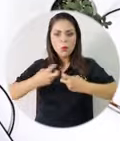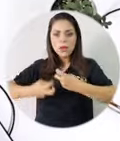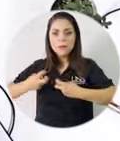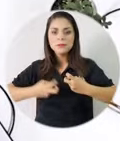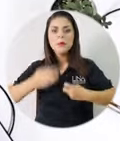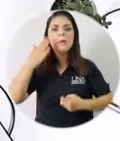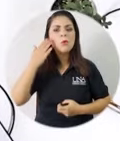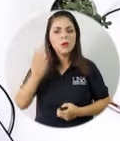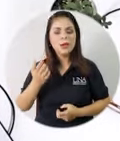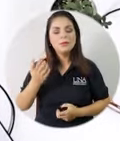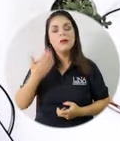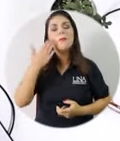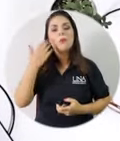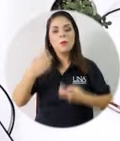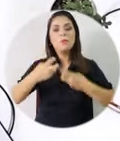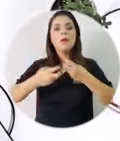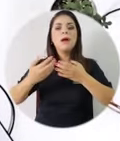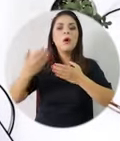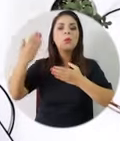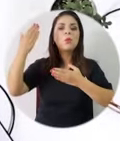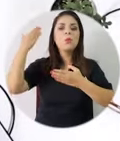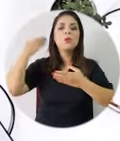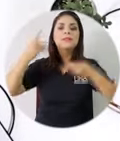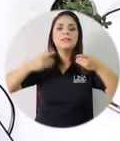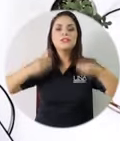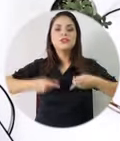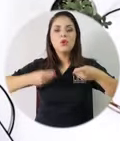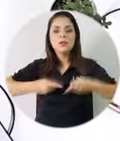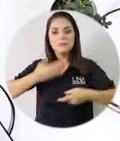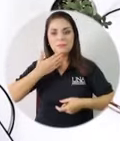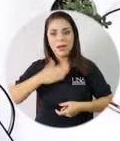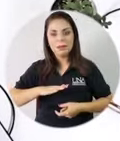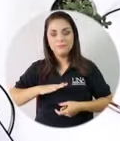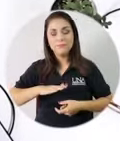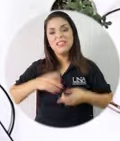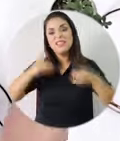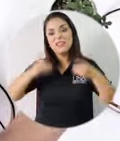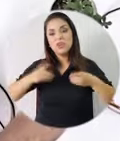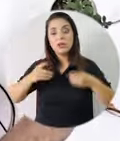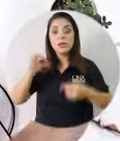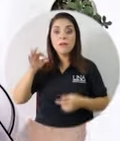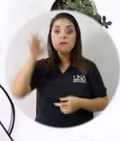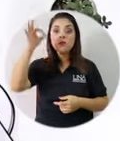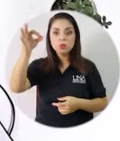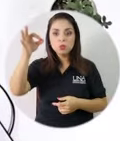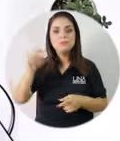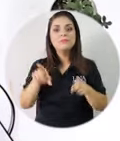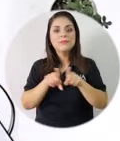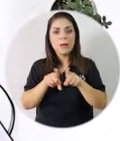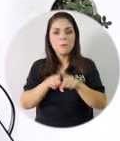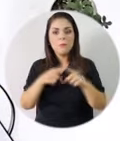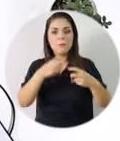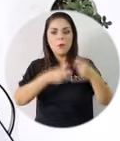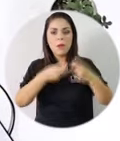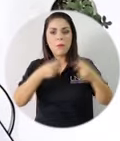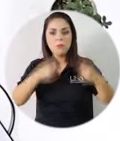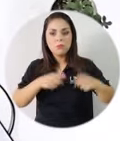pasado más lejano. Y los problemas que tengamos en el futuro van a tener que ver con las decisiones que no estamos tomando en este